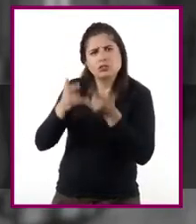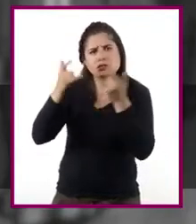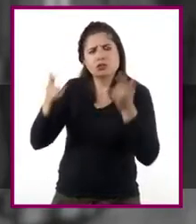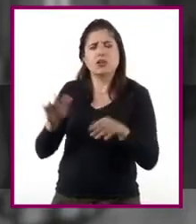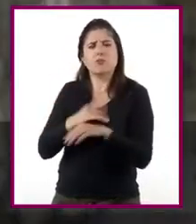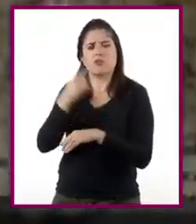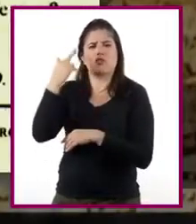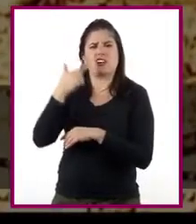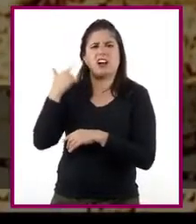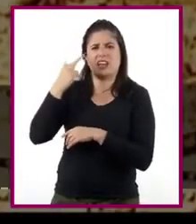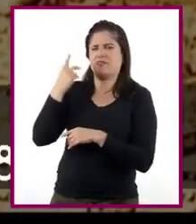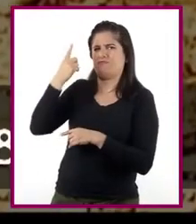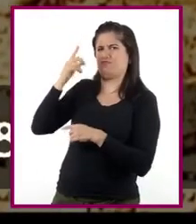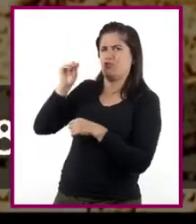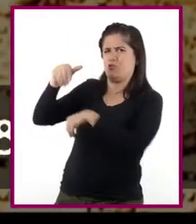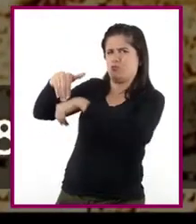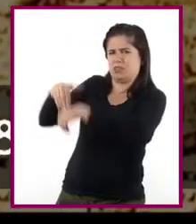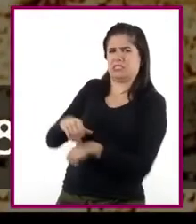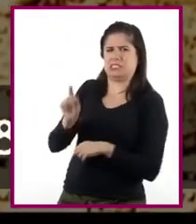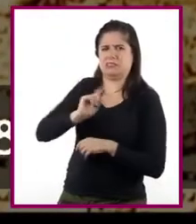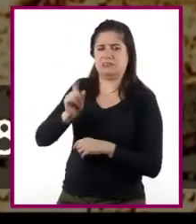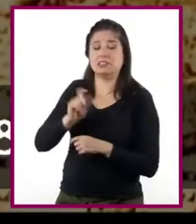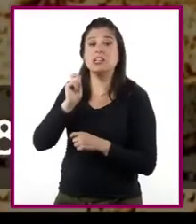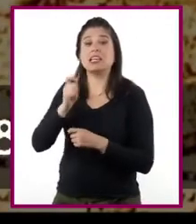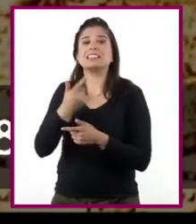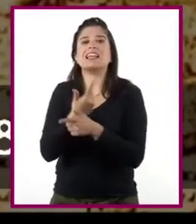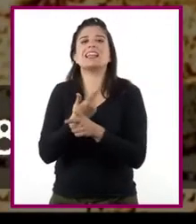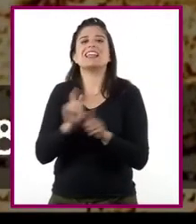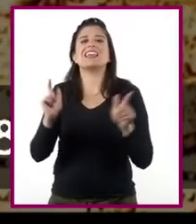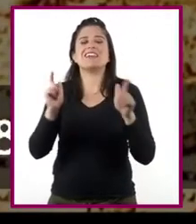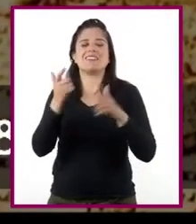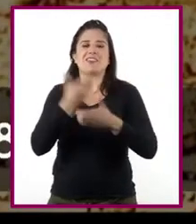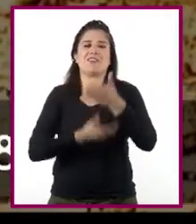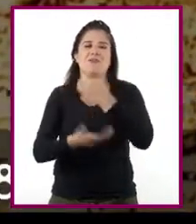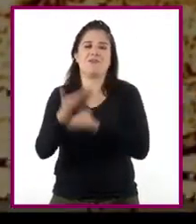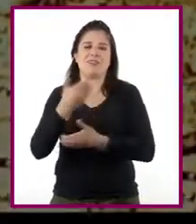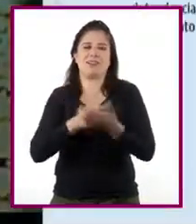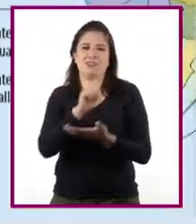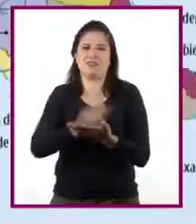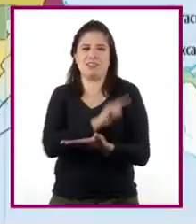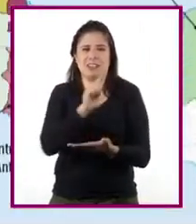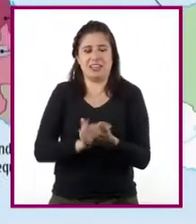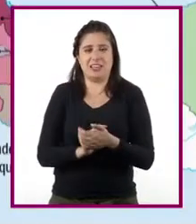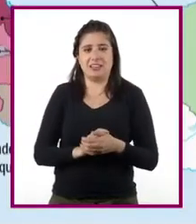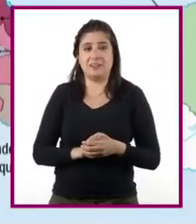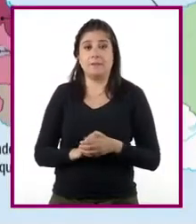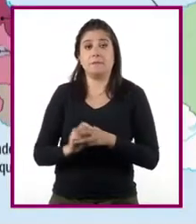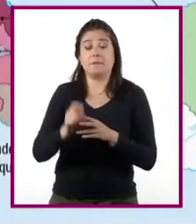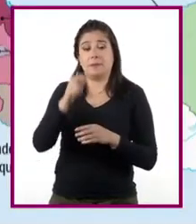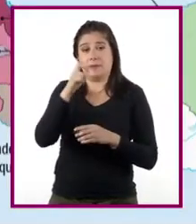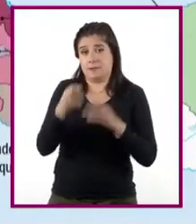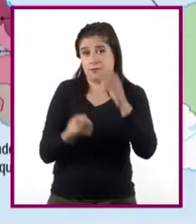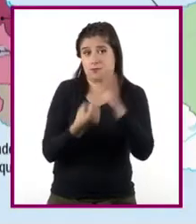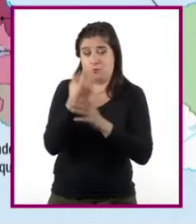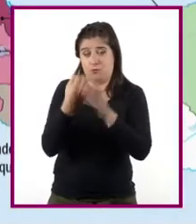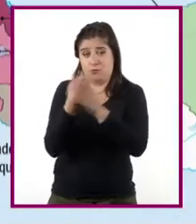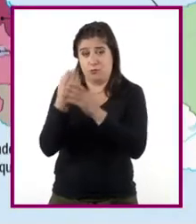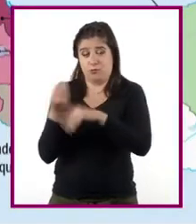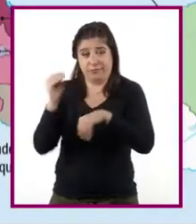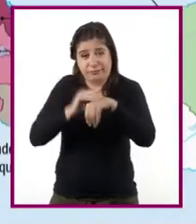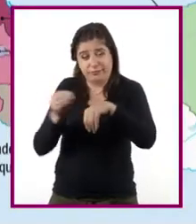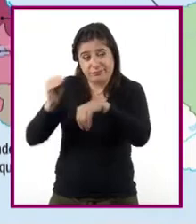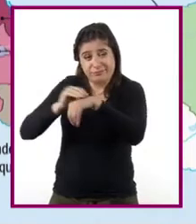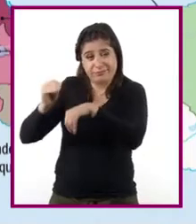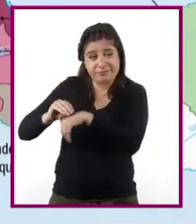autoridad del rey. El decreto de libre comercio. El establecimiento de intendencias,